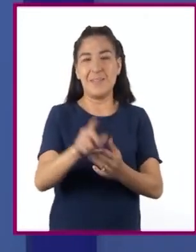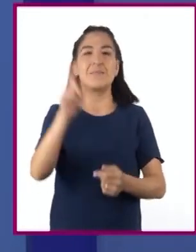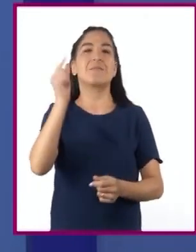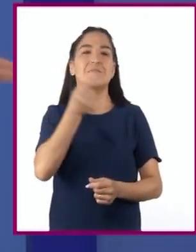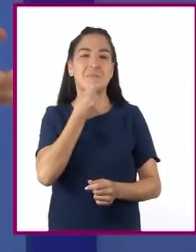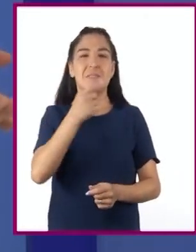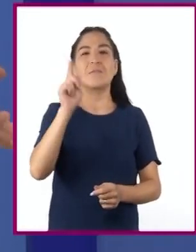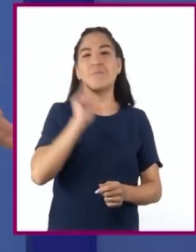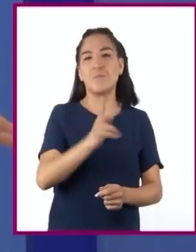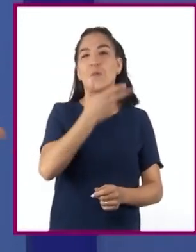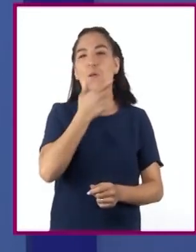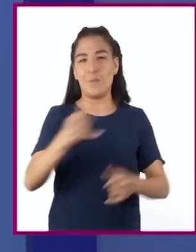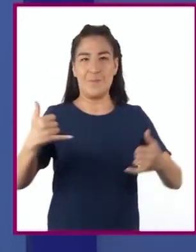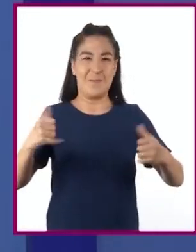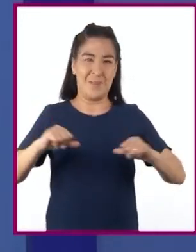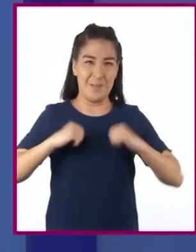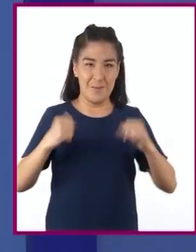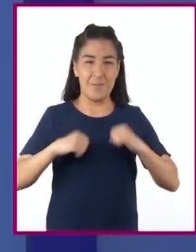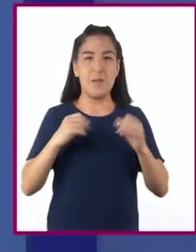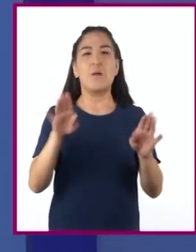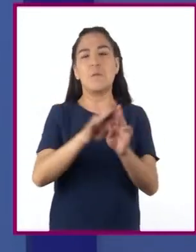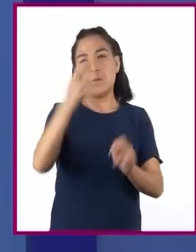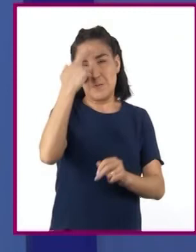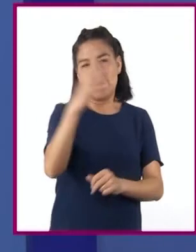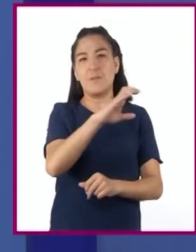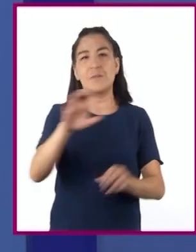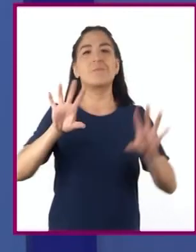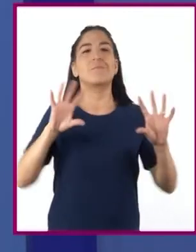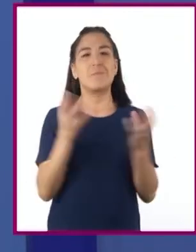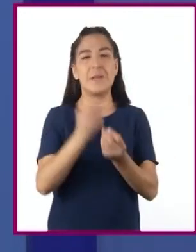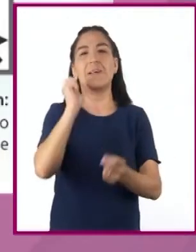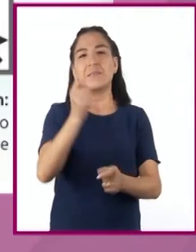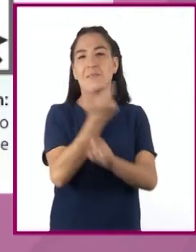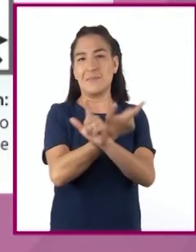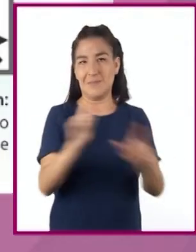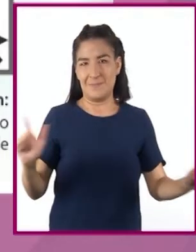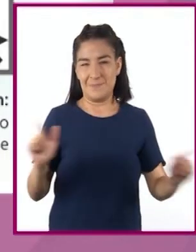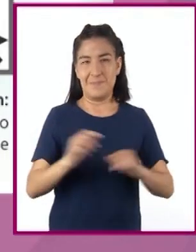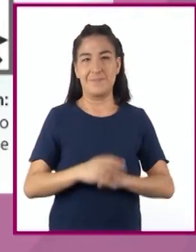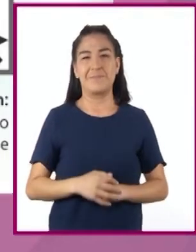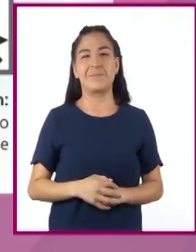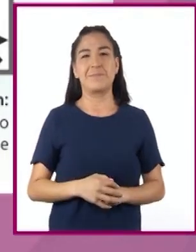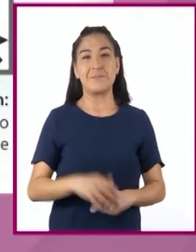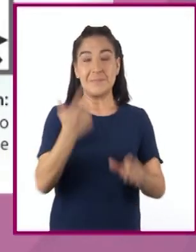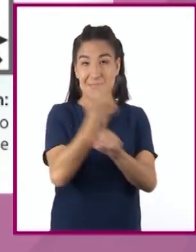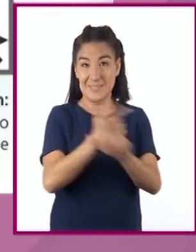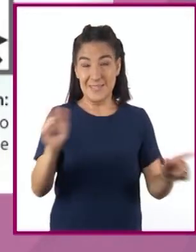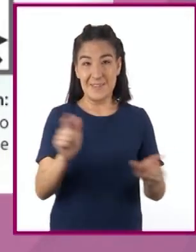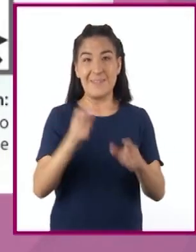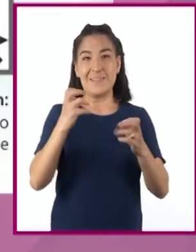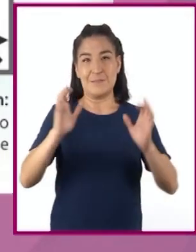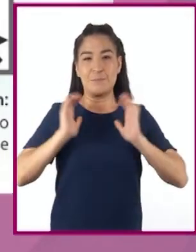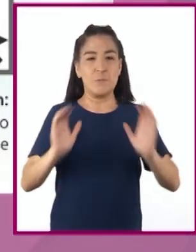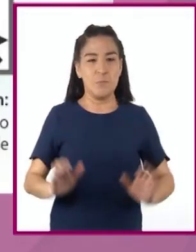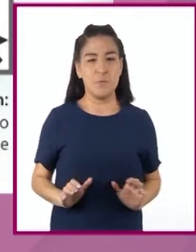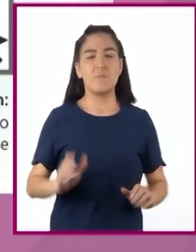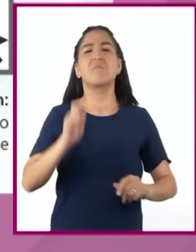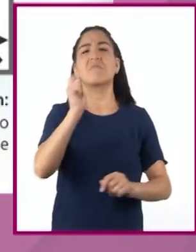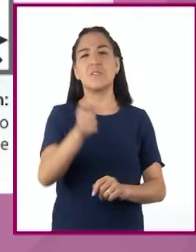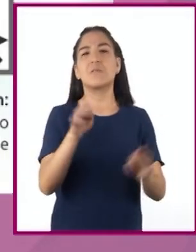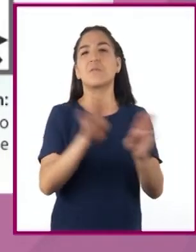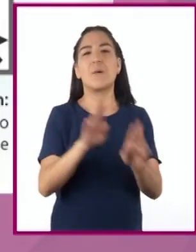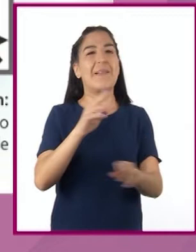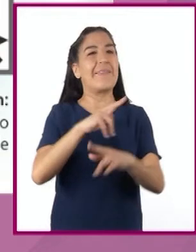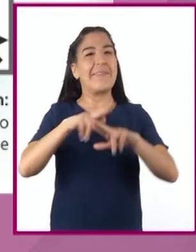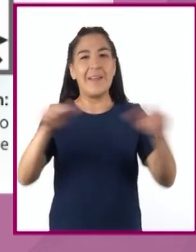Niñas, Niños y Adolescentes reconoce un conjunto de libertades. La libertad física significa que nadie